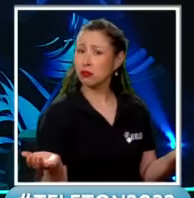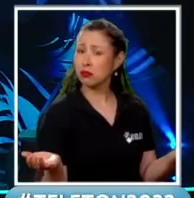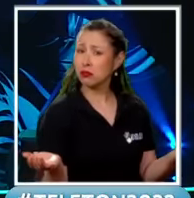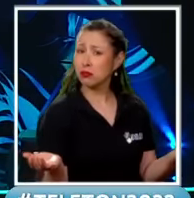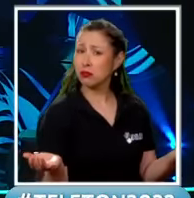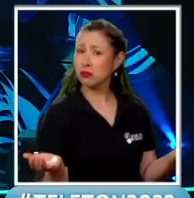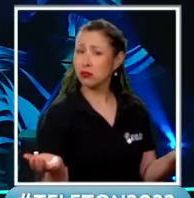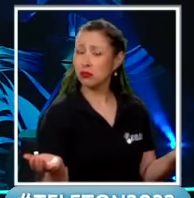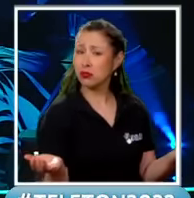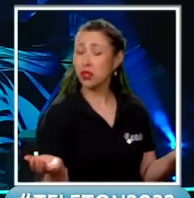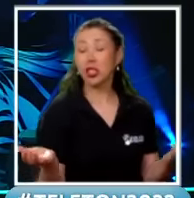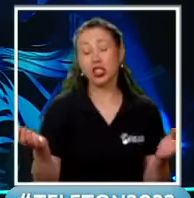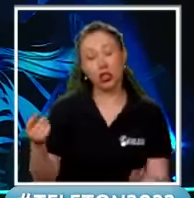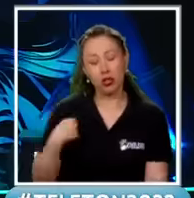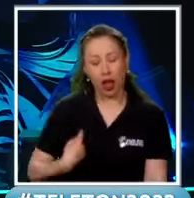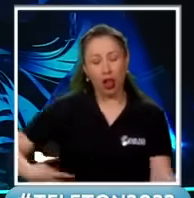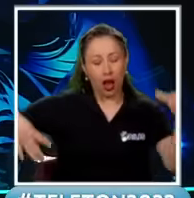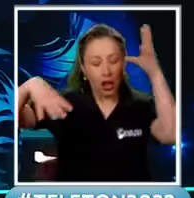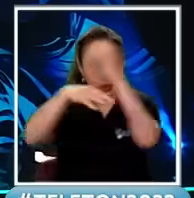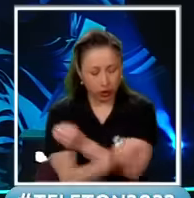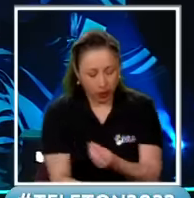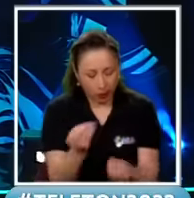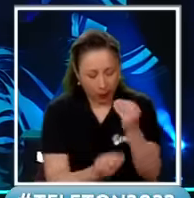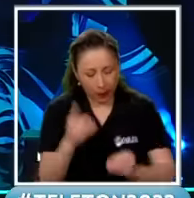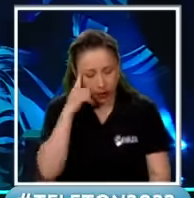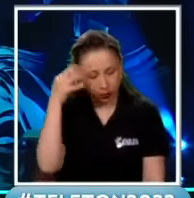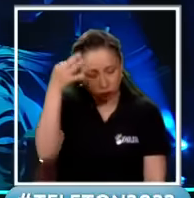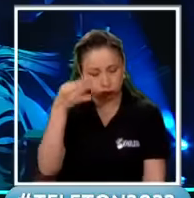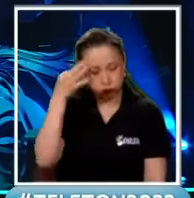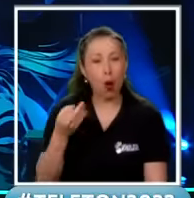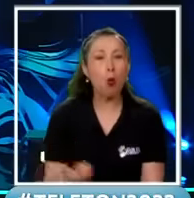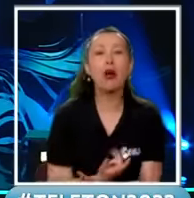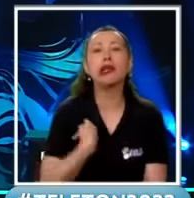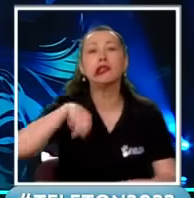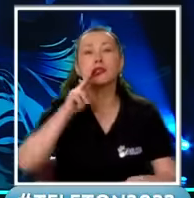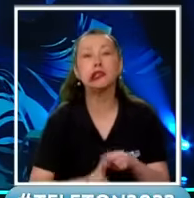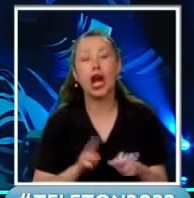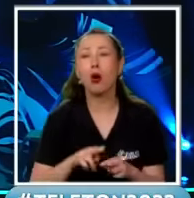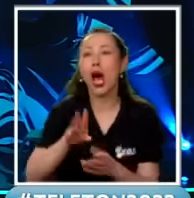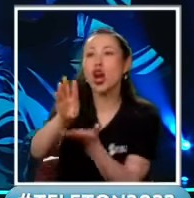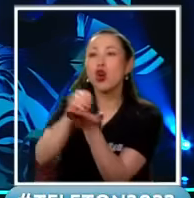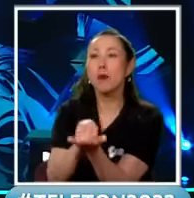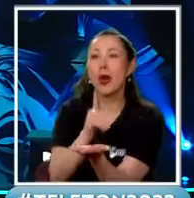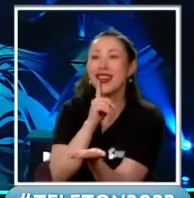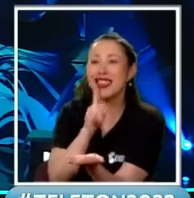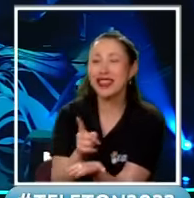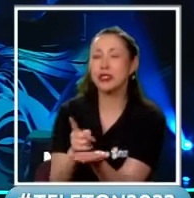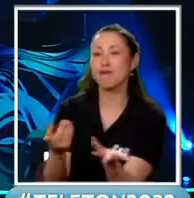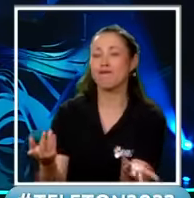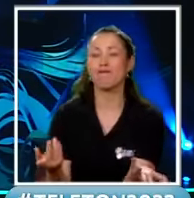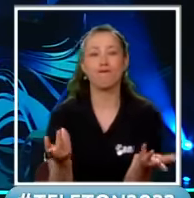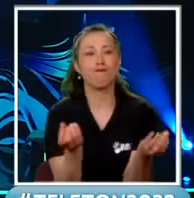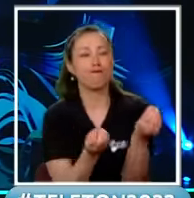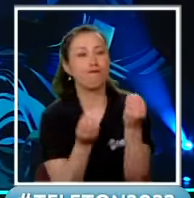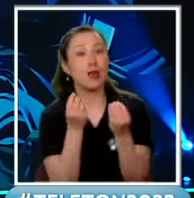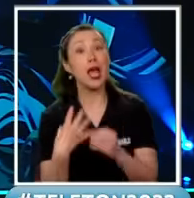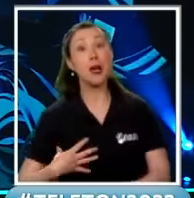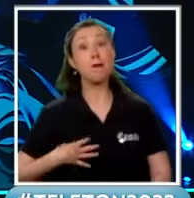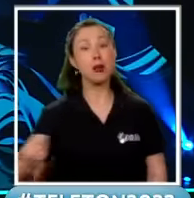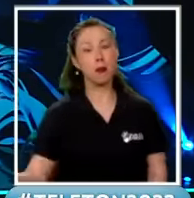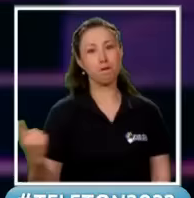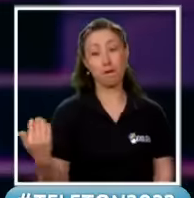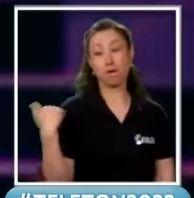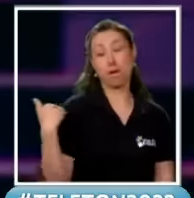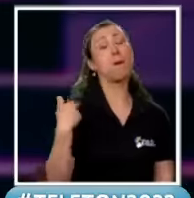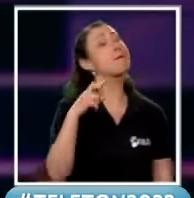Y un día yo estaba en la noche diciendo, ¿qué puedo hacer, weón? ¿Qué personaje? ¿Qué rutina? Y viene mi hijo y me dice,